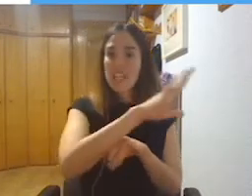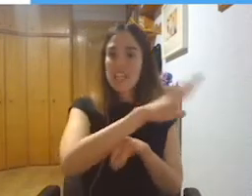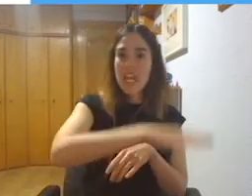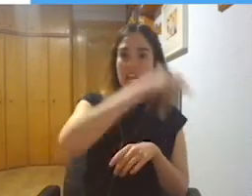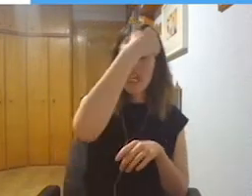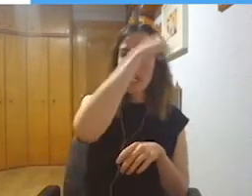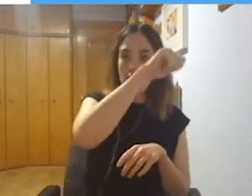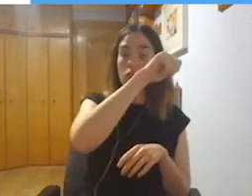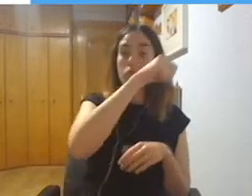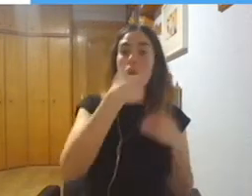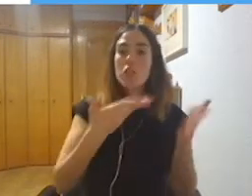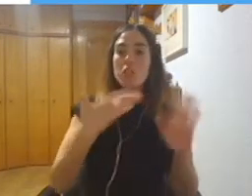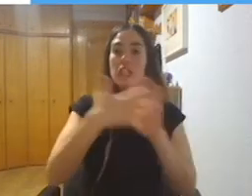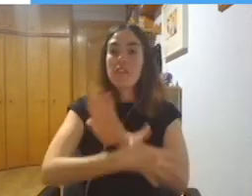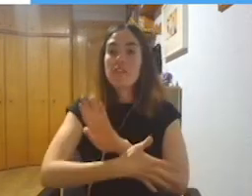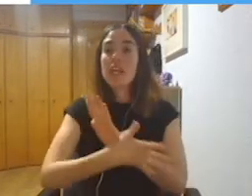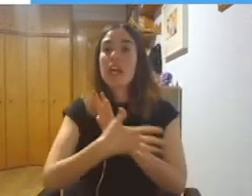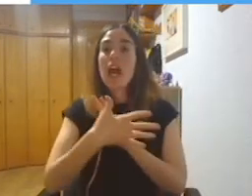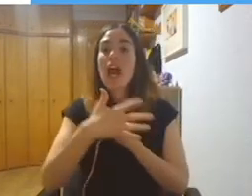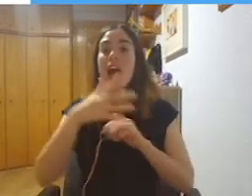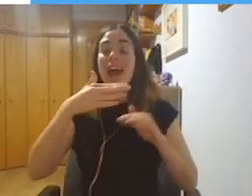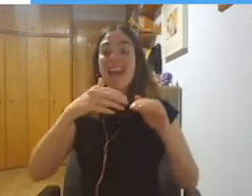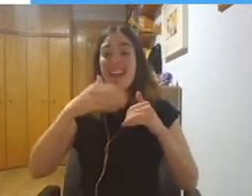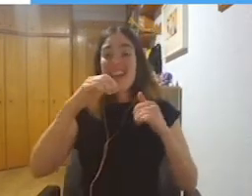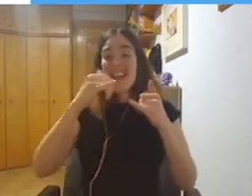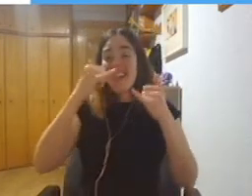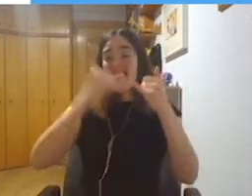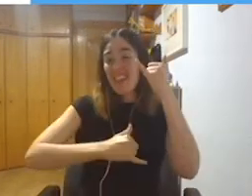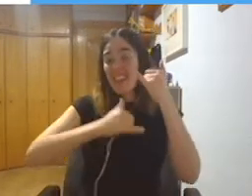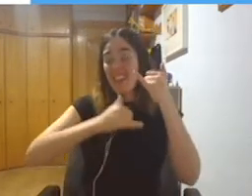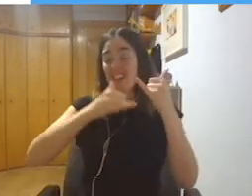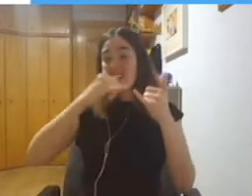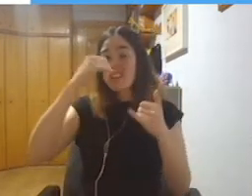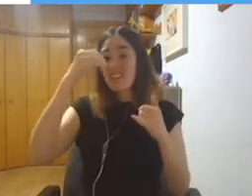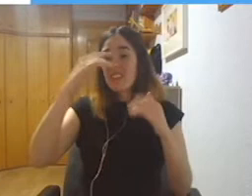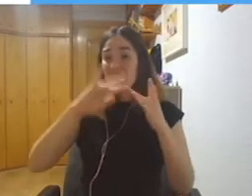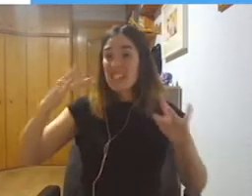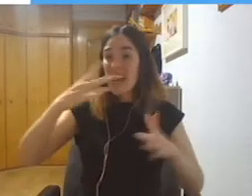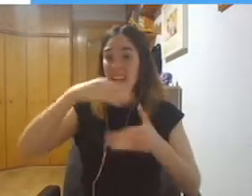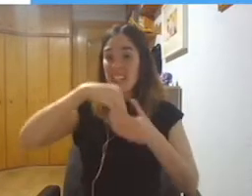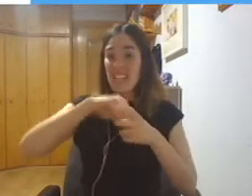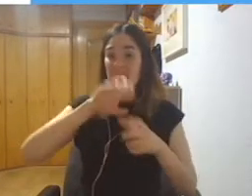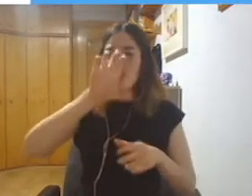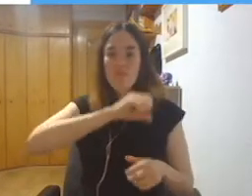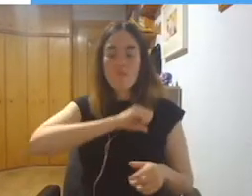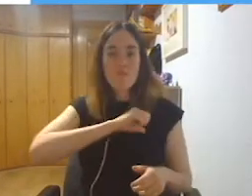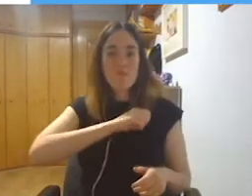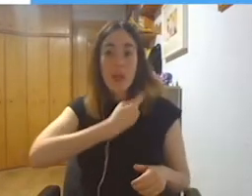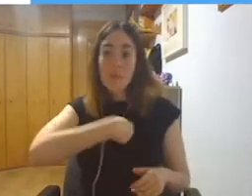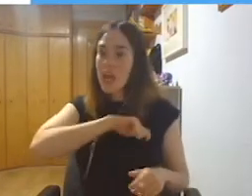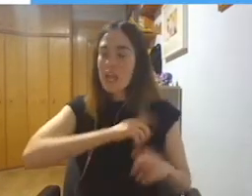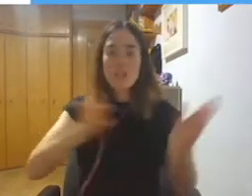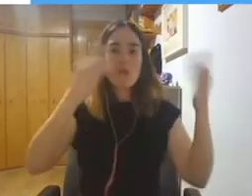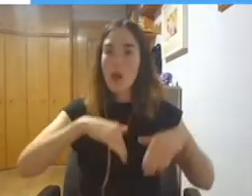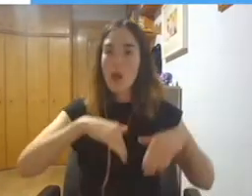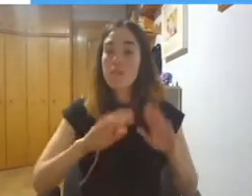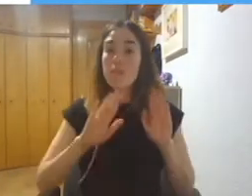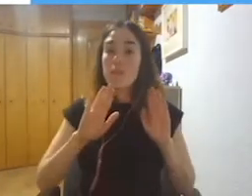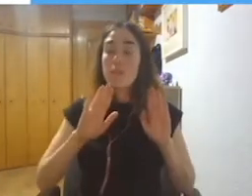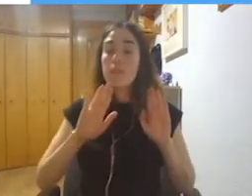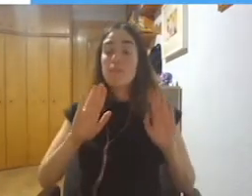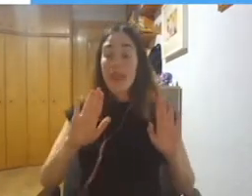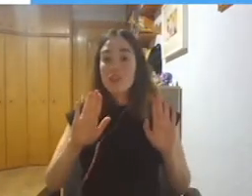cual se podría decir que el tema de la brecha digital en España incluso no existe. Sin